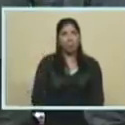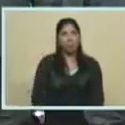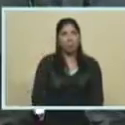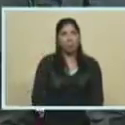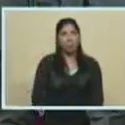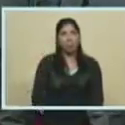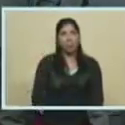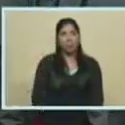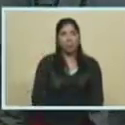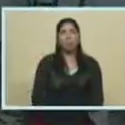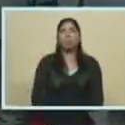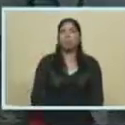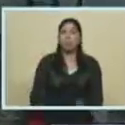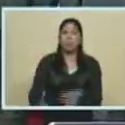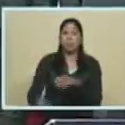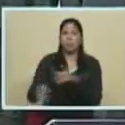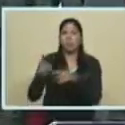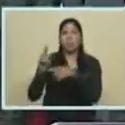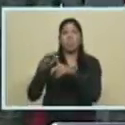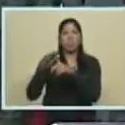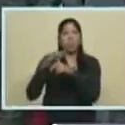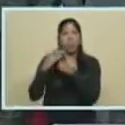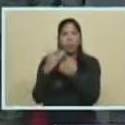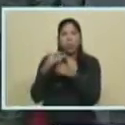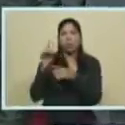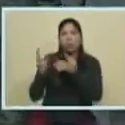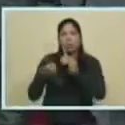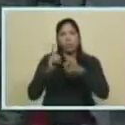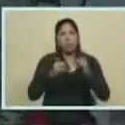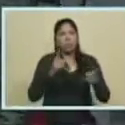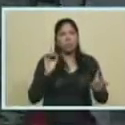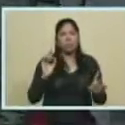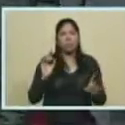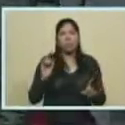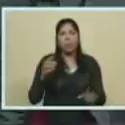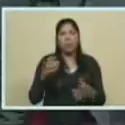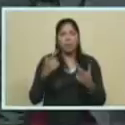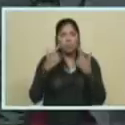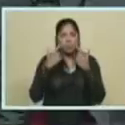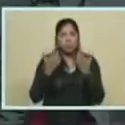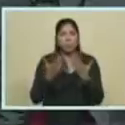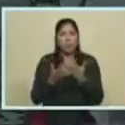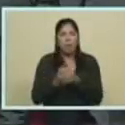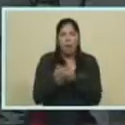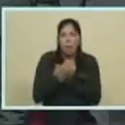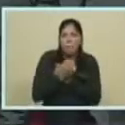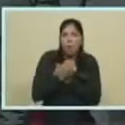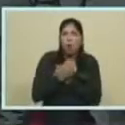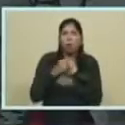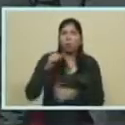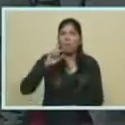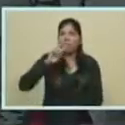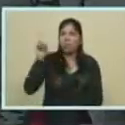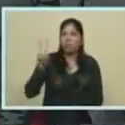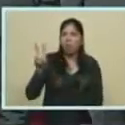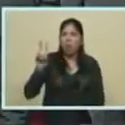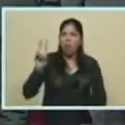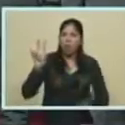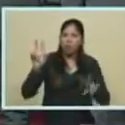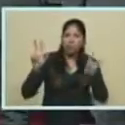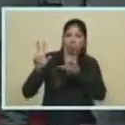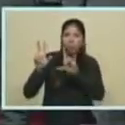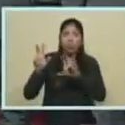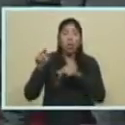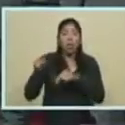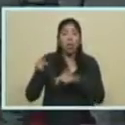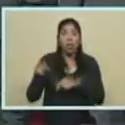frente a los retos que nos presenta el futuro, frente al amor que tenemos en nuestra patria, muchachos,